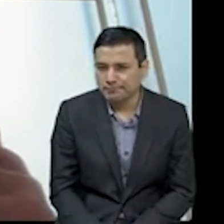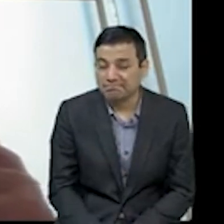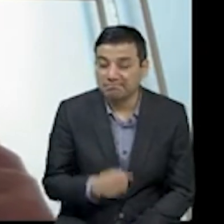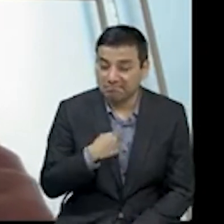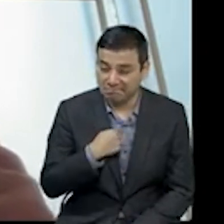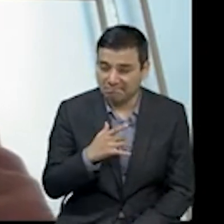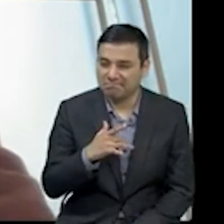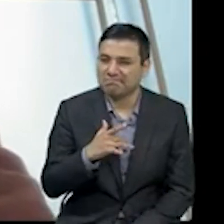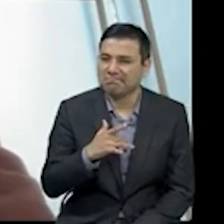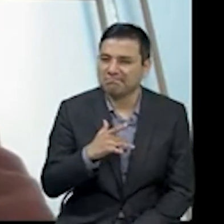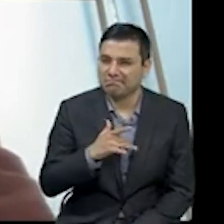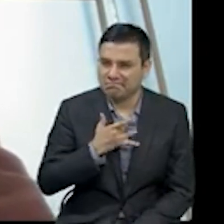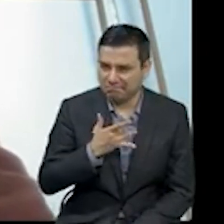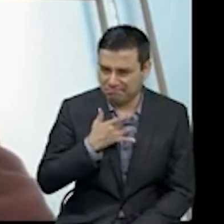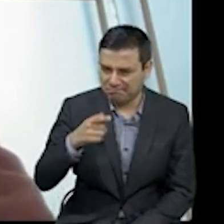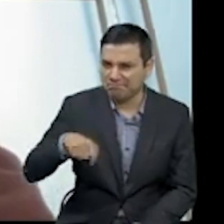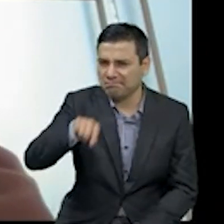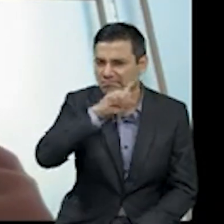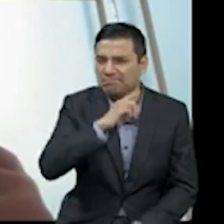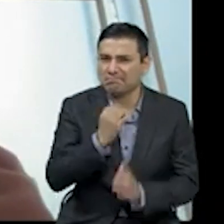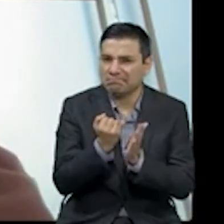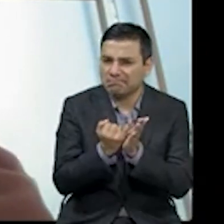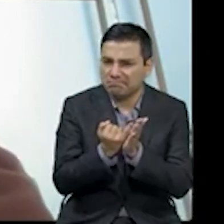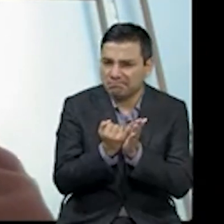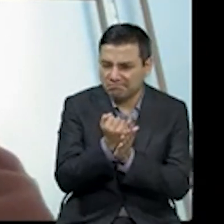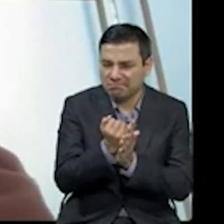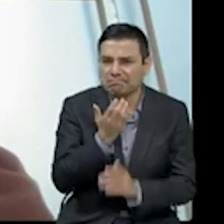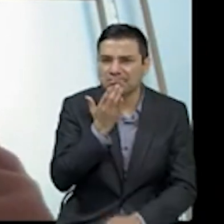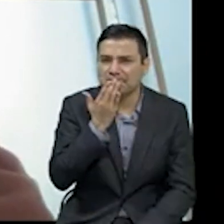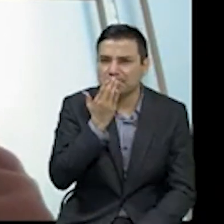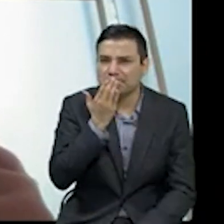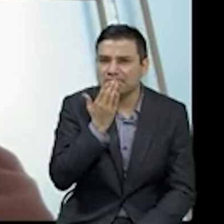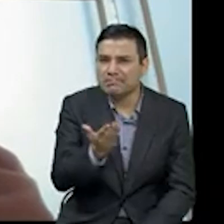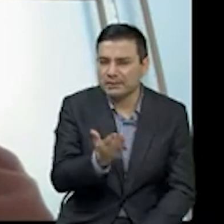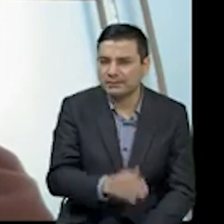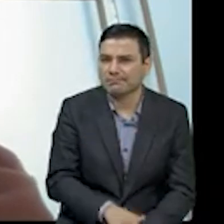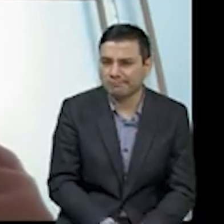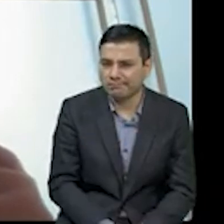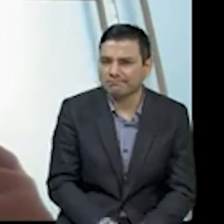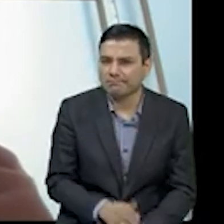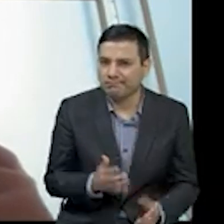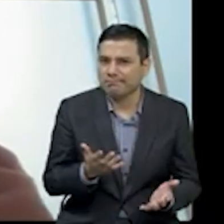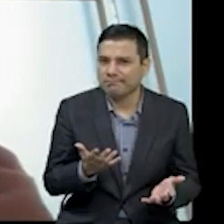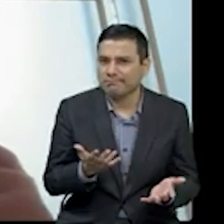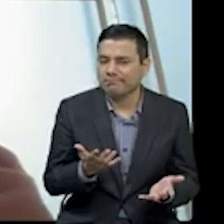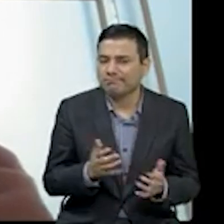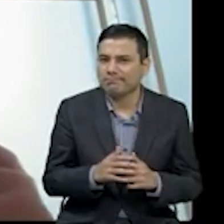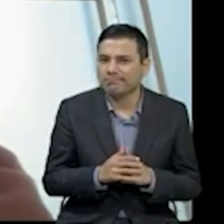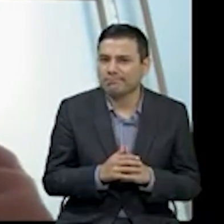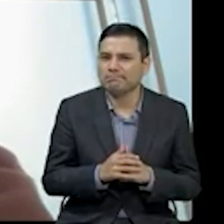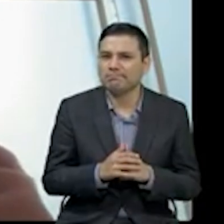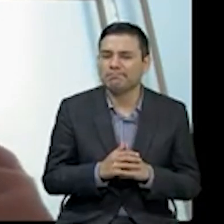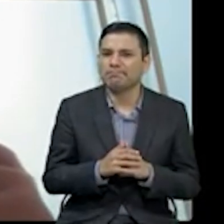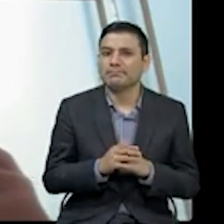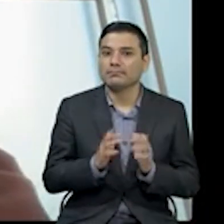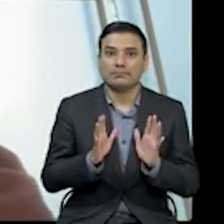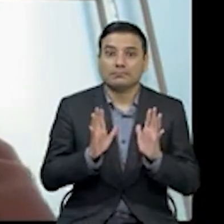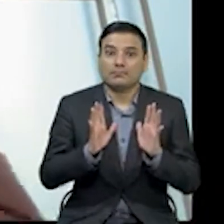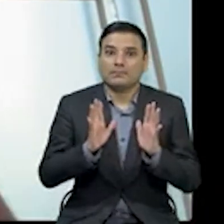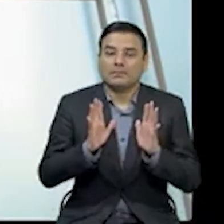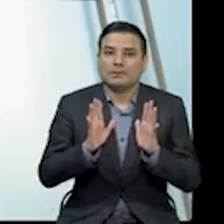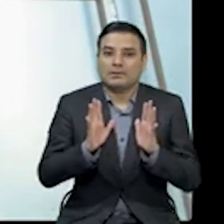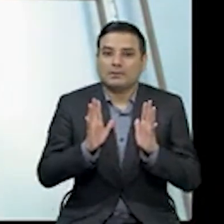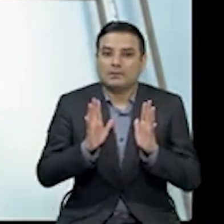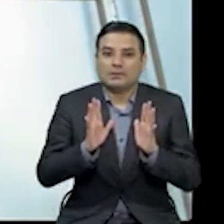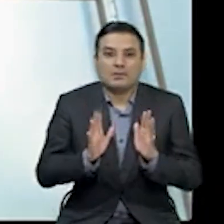creemos que la decisión es correcta, que el tiempo efectivamente está encima, 11 días de la jornada electoral, el 12avo